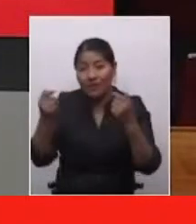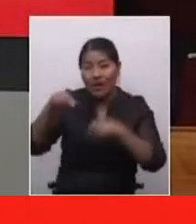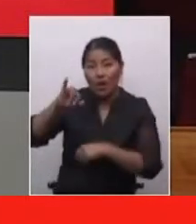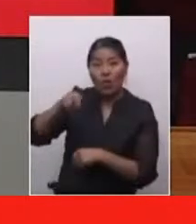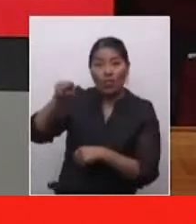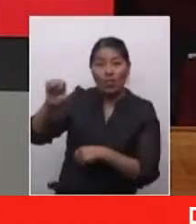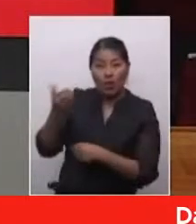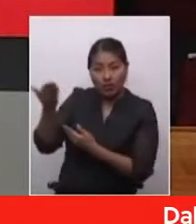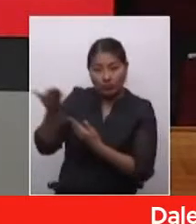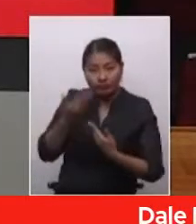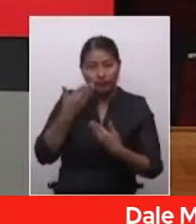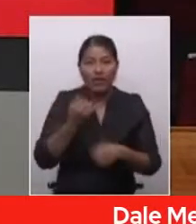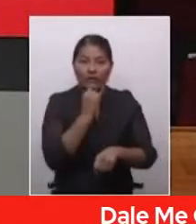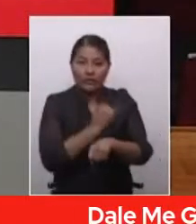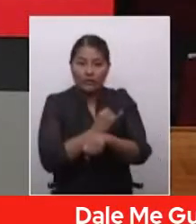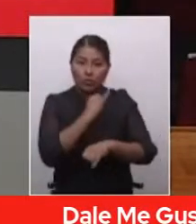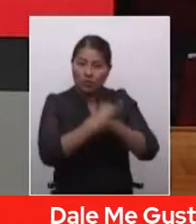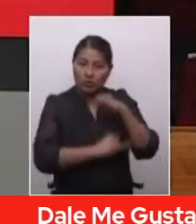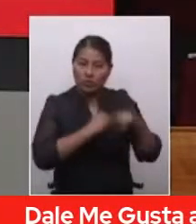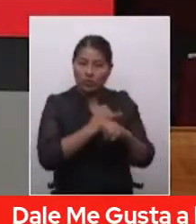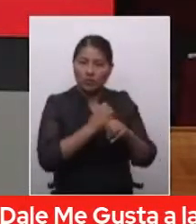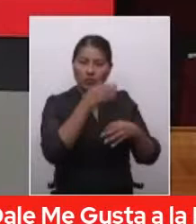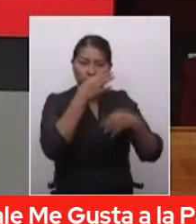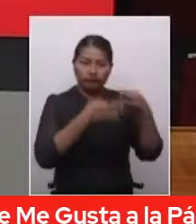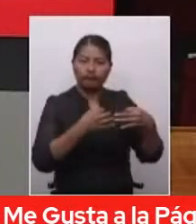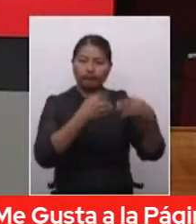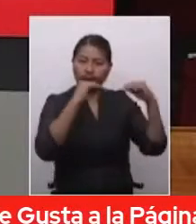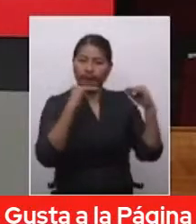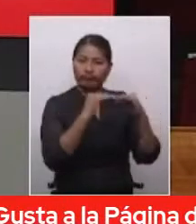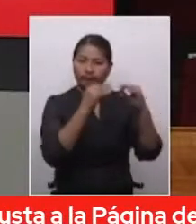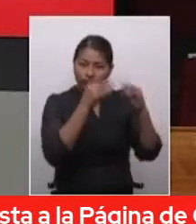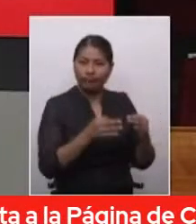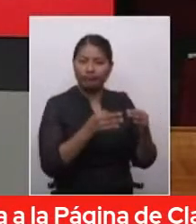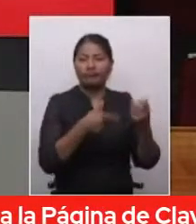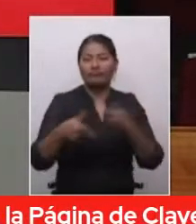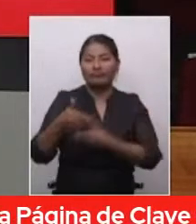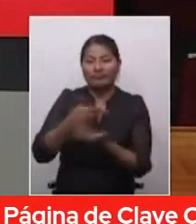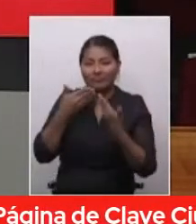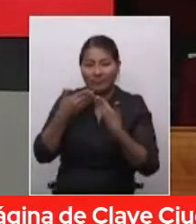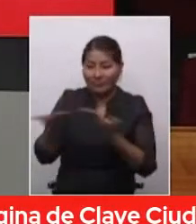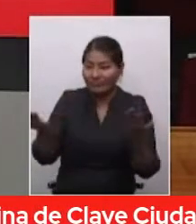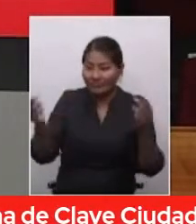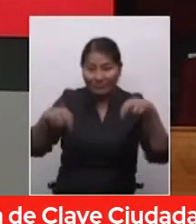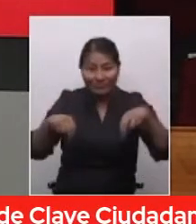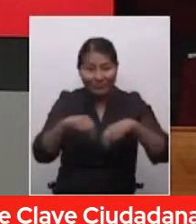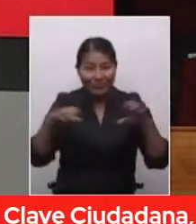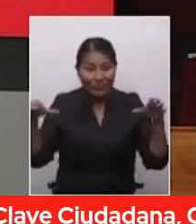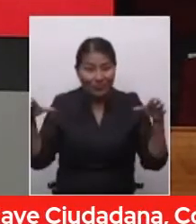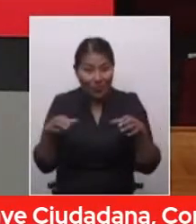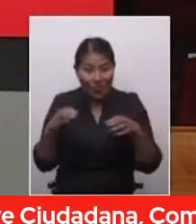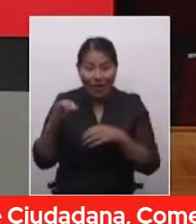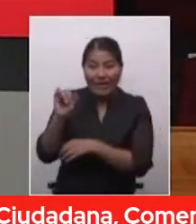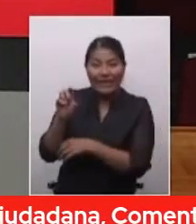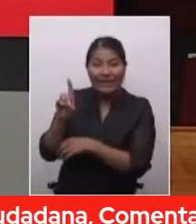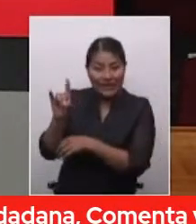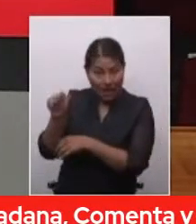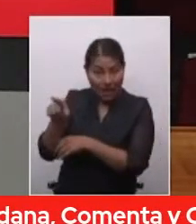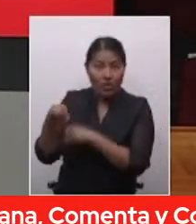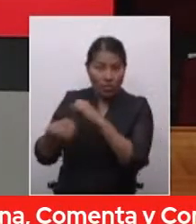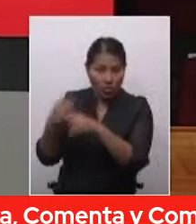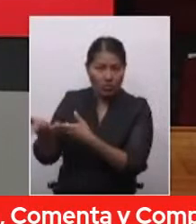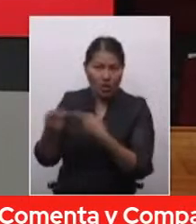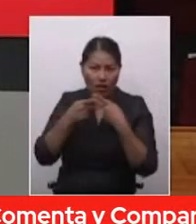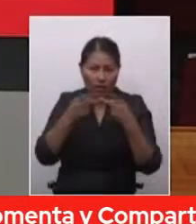de Elecciones, del Instituto Internacional para la Democracia y la Asistencia Electoral, IDEA Internacional, el